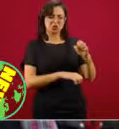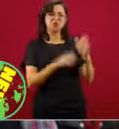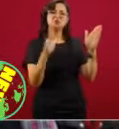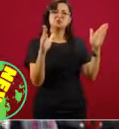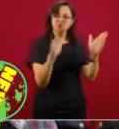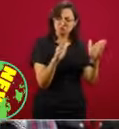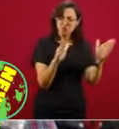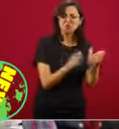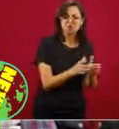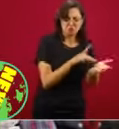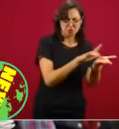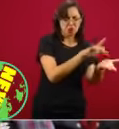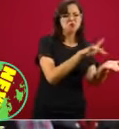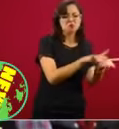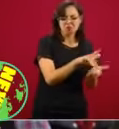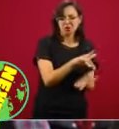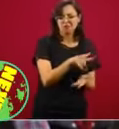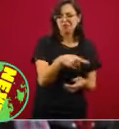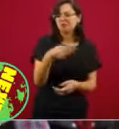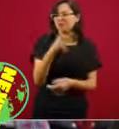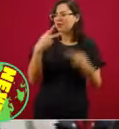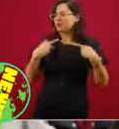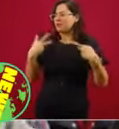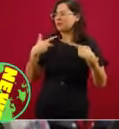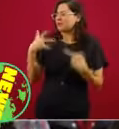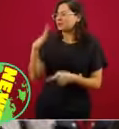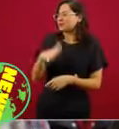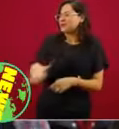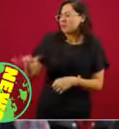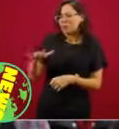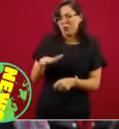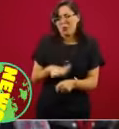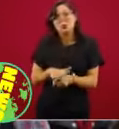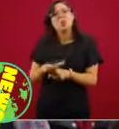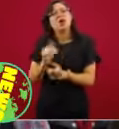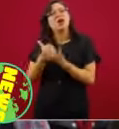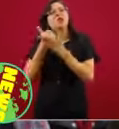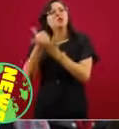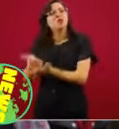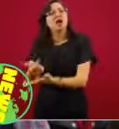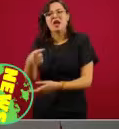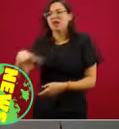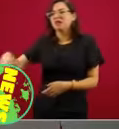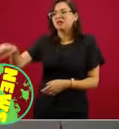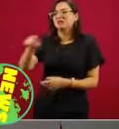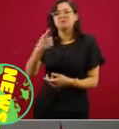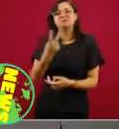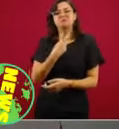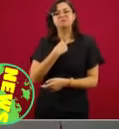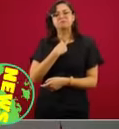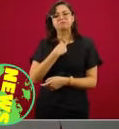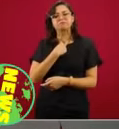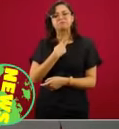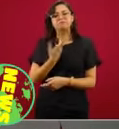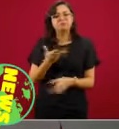decirles? ¿Qué palabras de ánimo les puede decir? ¿O qué ayuda? ¿O qué ayuda específicamente? Pues que los